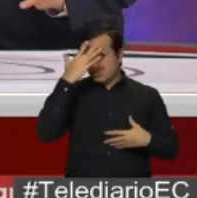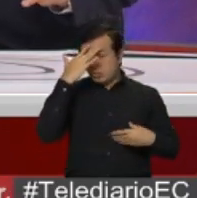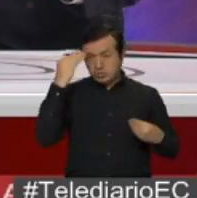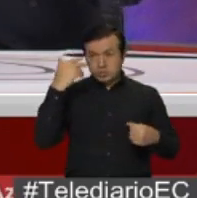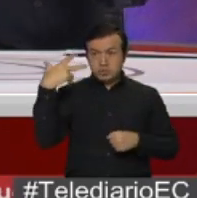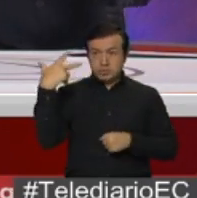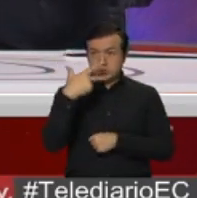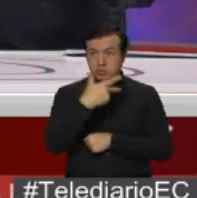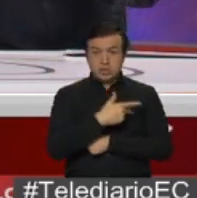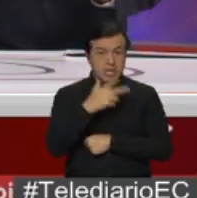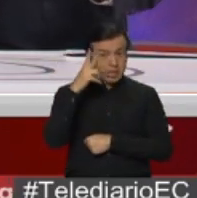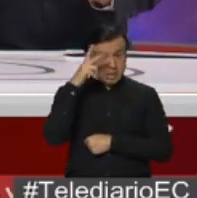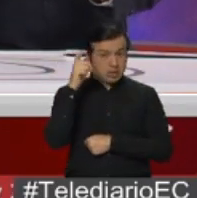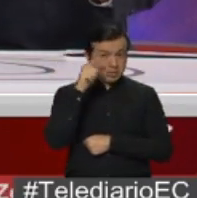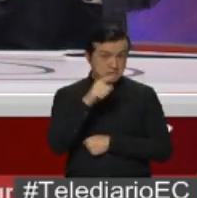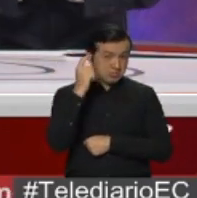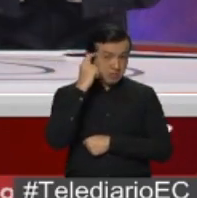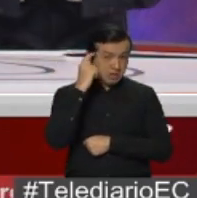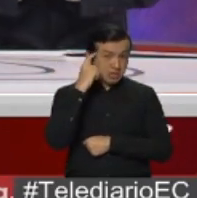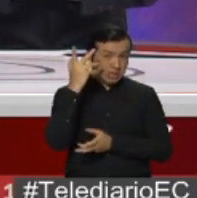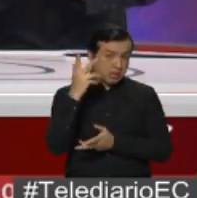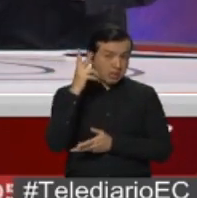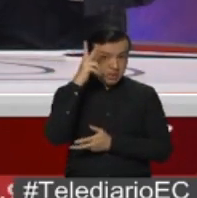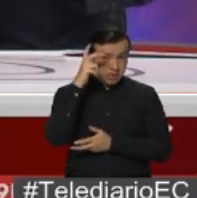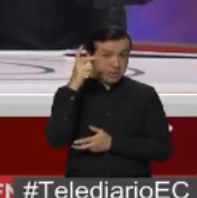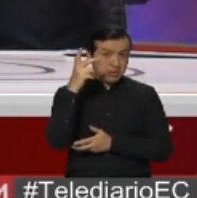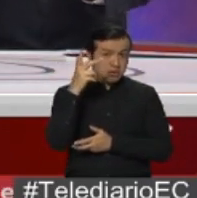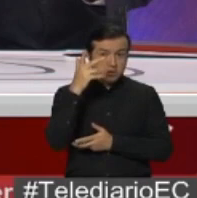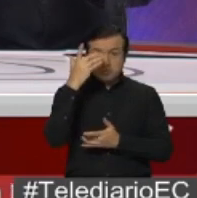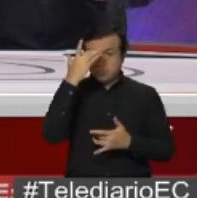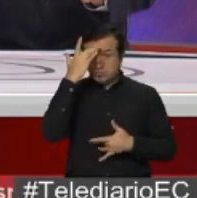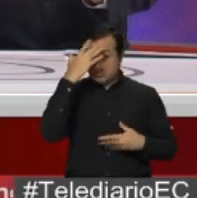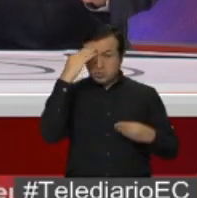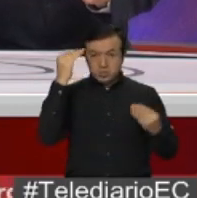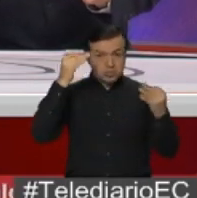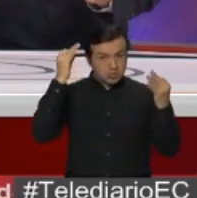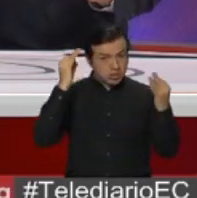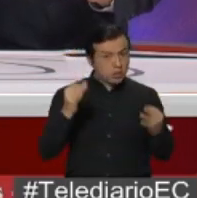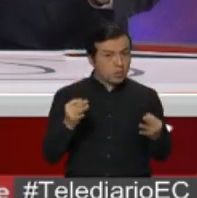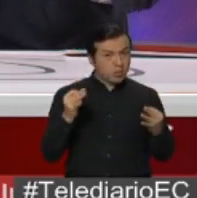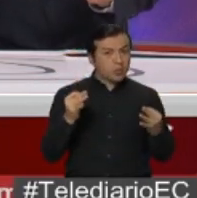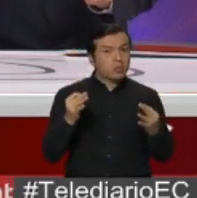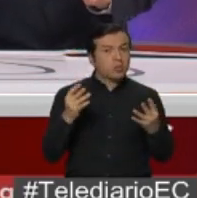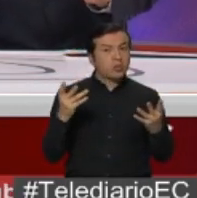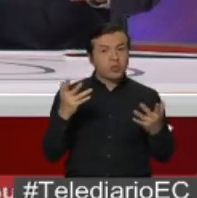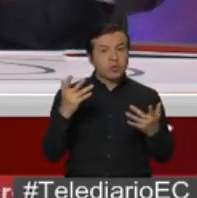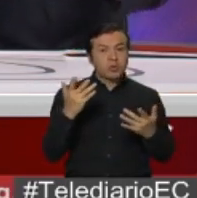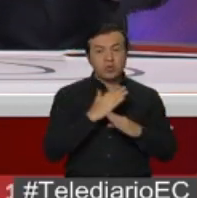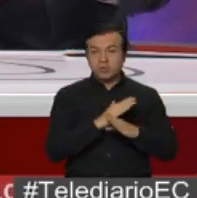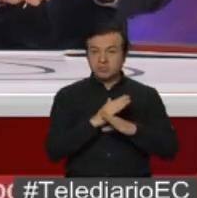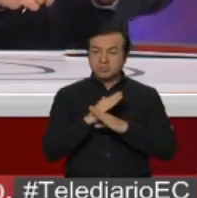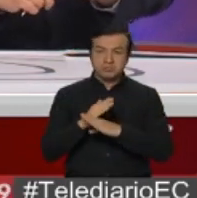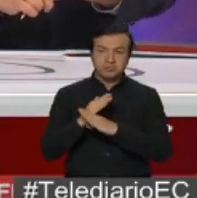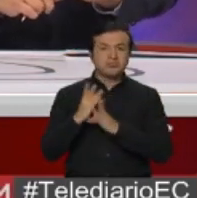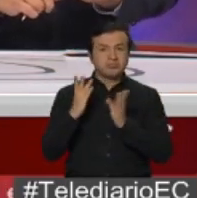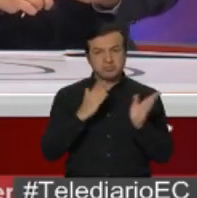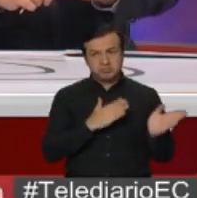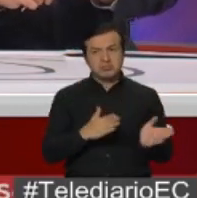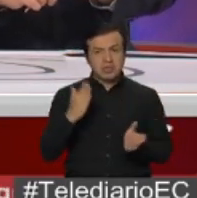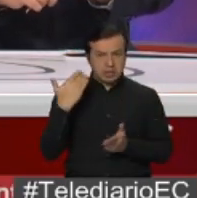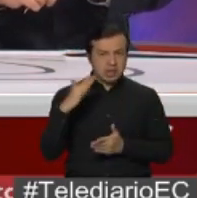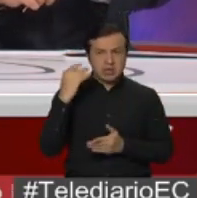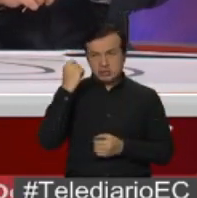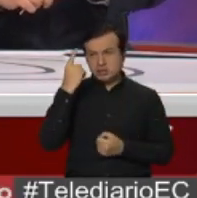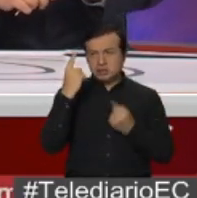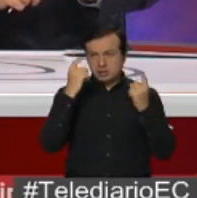o un medicamento específico para detener y enfrentar decididamente al kobe 19 vemos entendido y